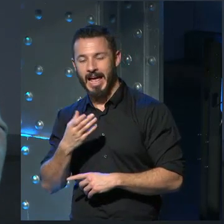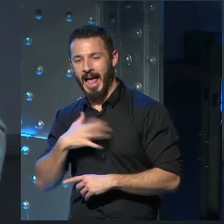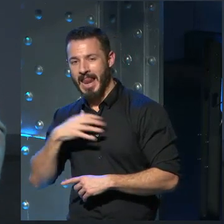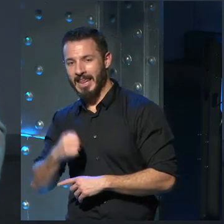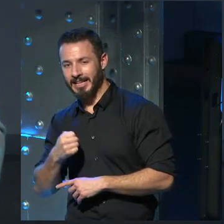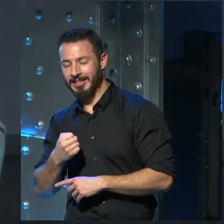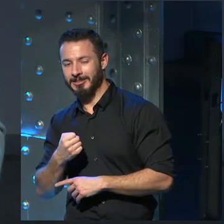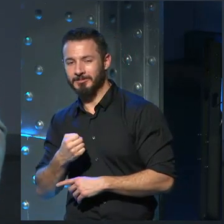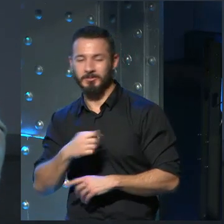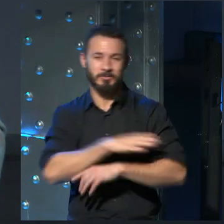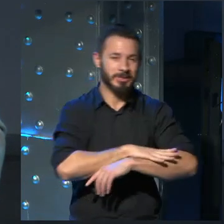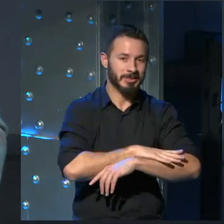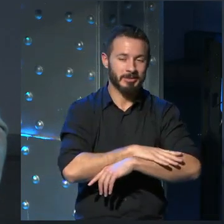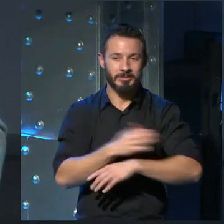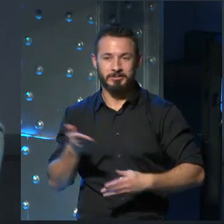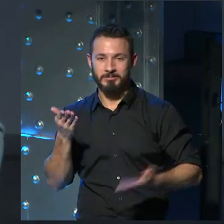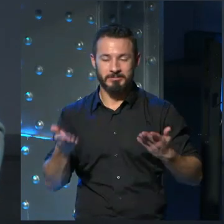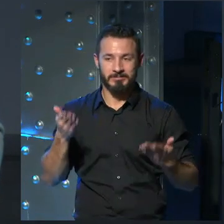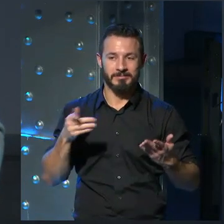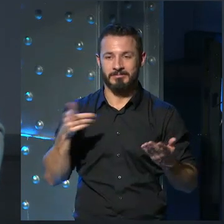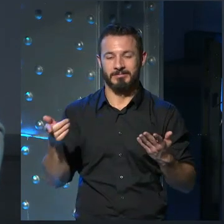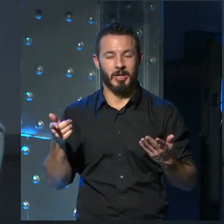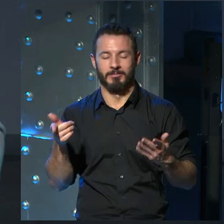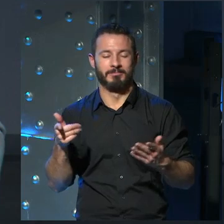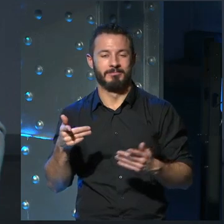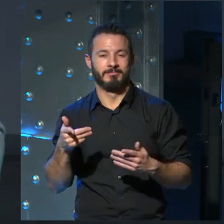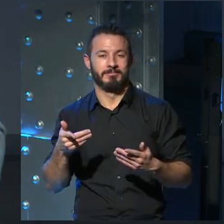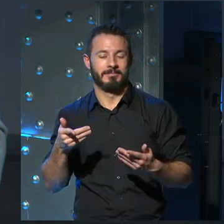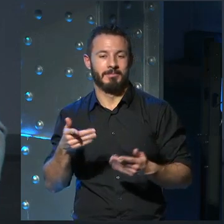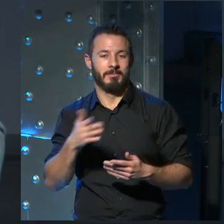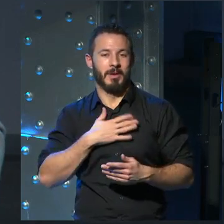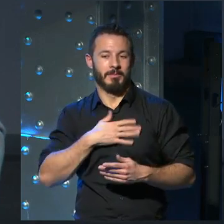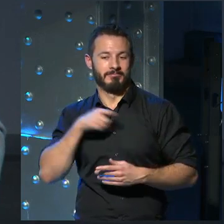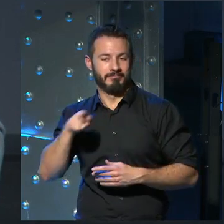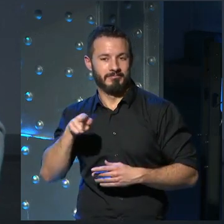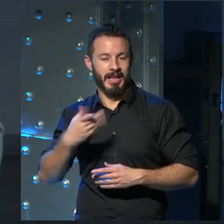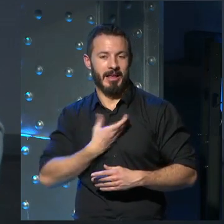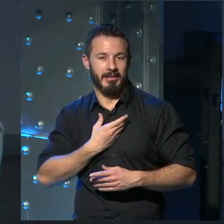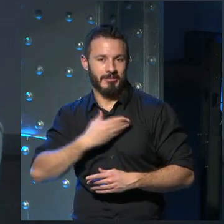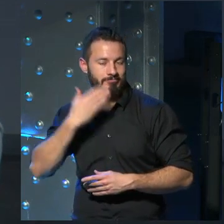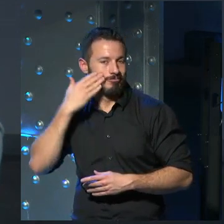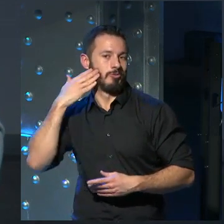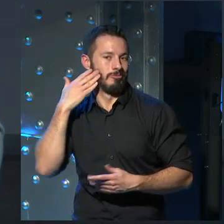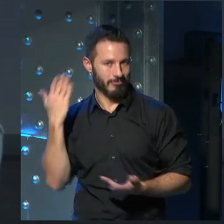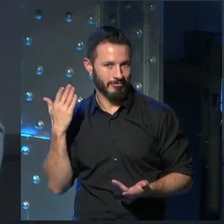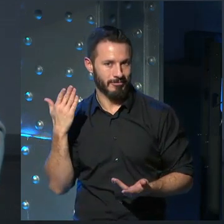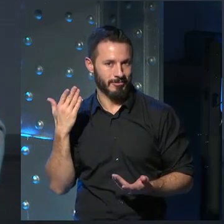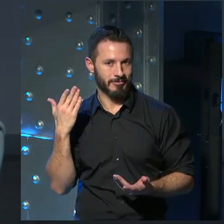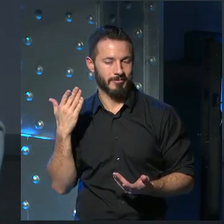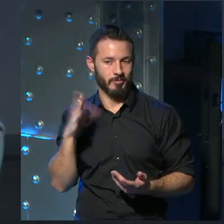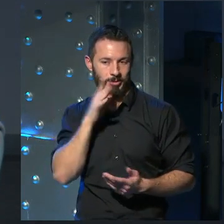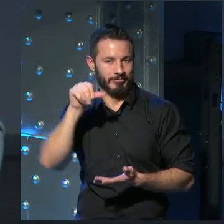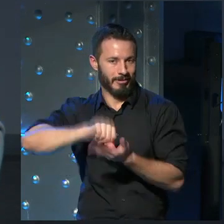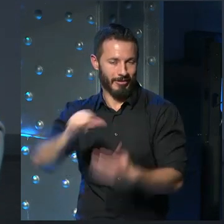ha sido ya representado para mí un auténtico orgullo, ¿no? Ser alcalde de la ciudad que quieres siempre es algo maravilloso.